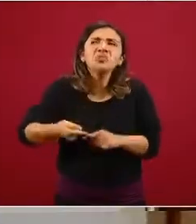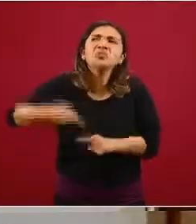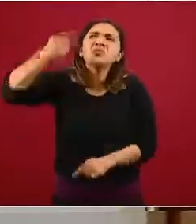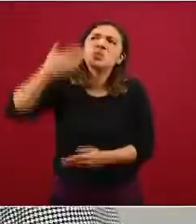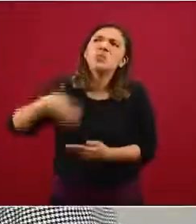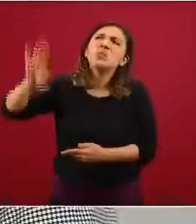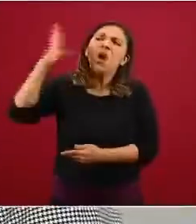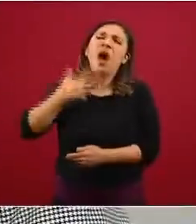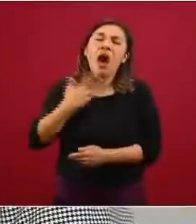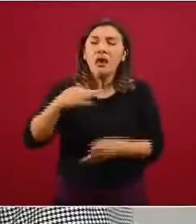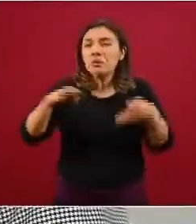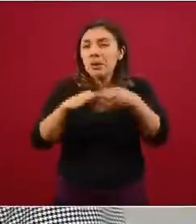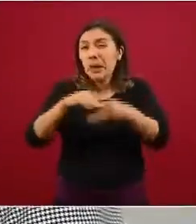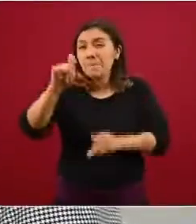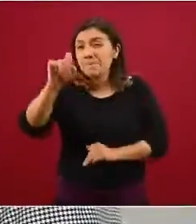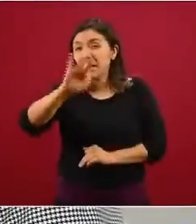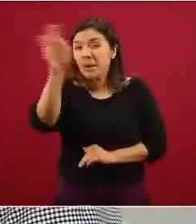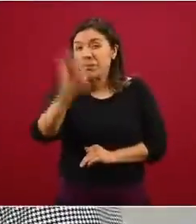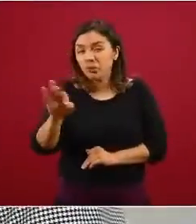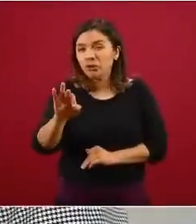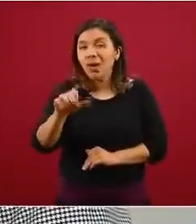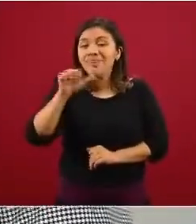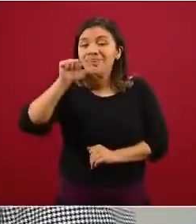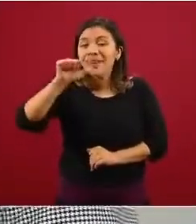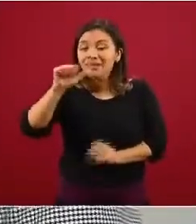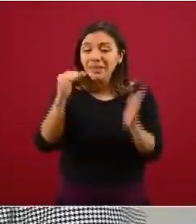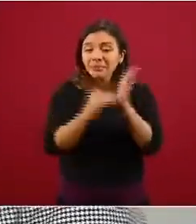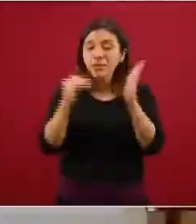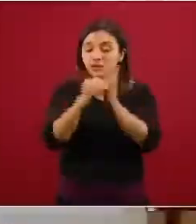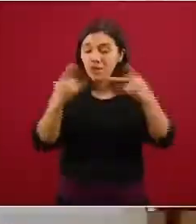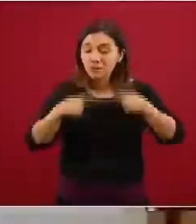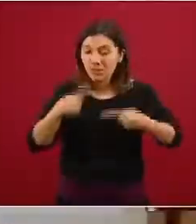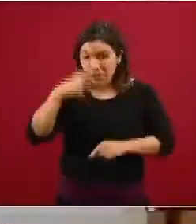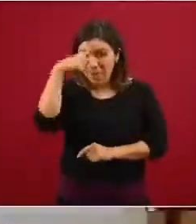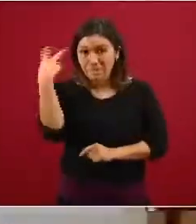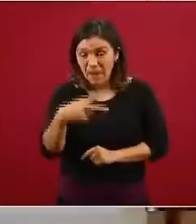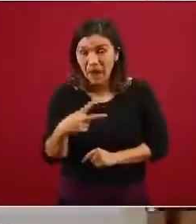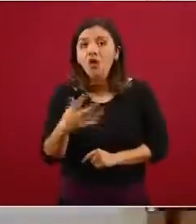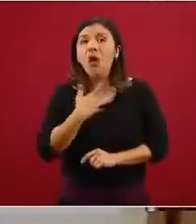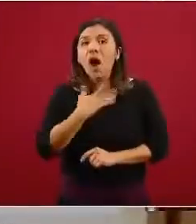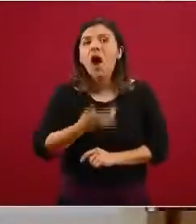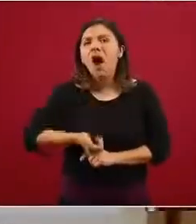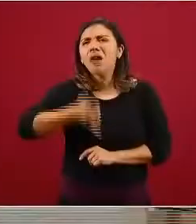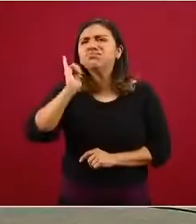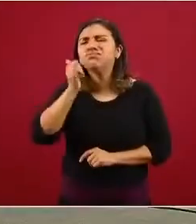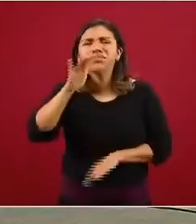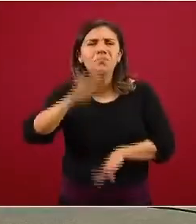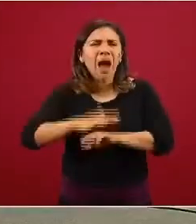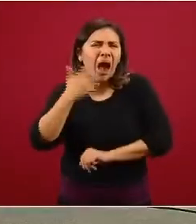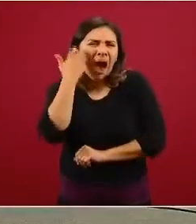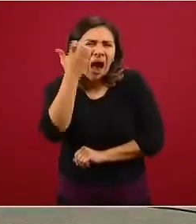y cerca del 20%, 16 millones de mexicanos, consumieron de manera